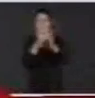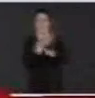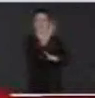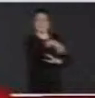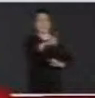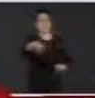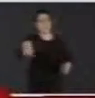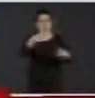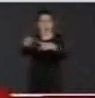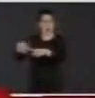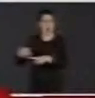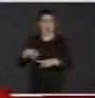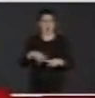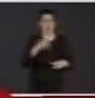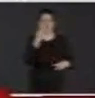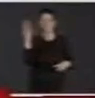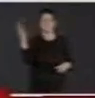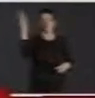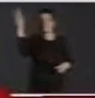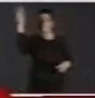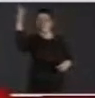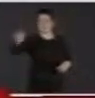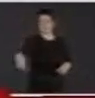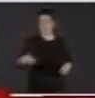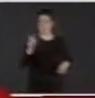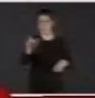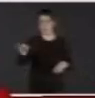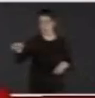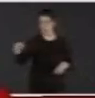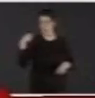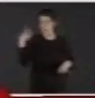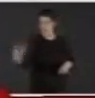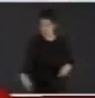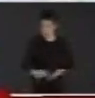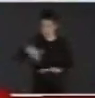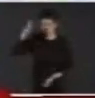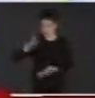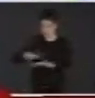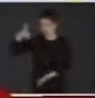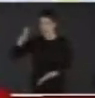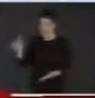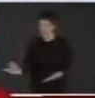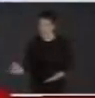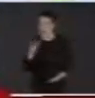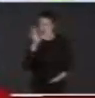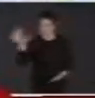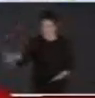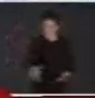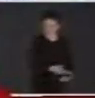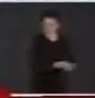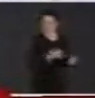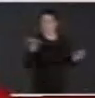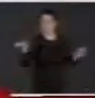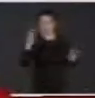Son fanfarrones con grandes coches porque han ganado millones. Y ahora lloran y no se